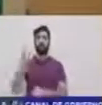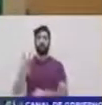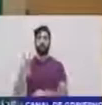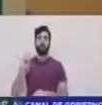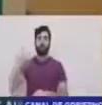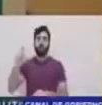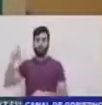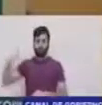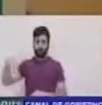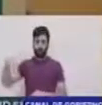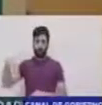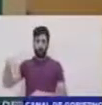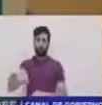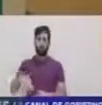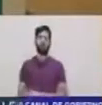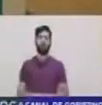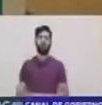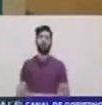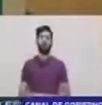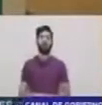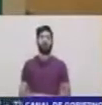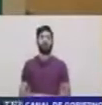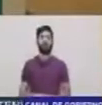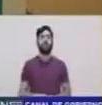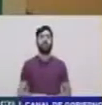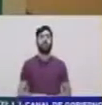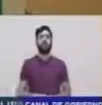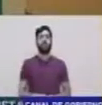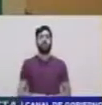raíz de 2 centímetros.